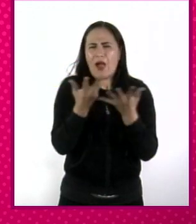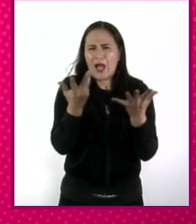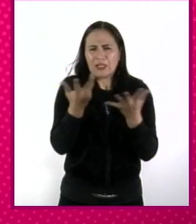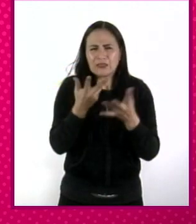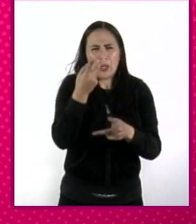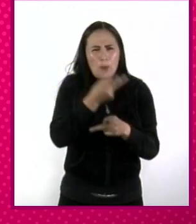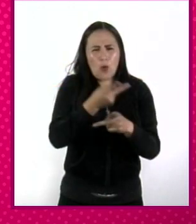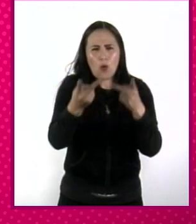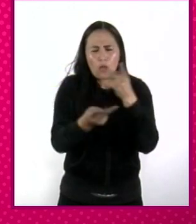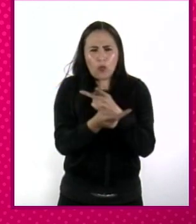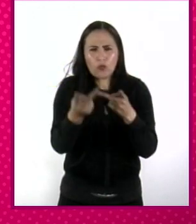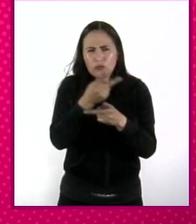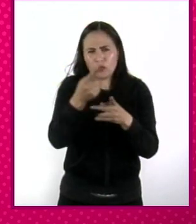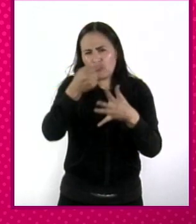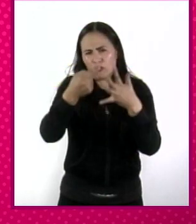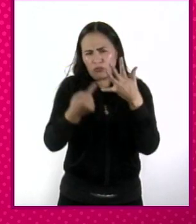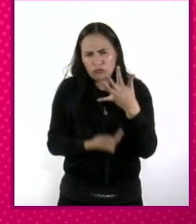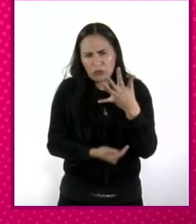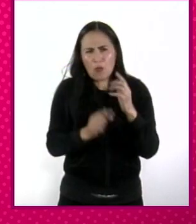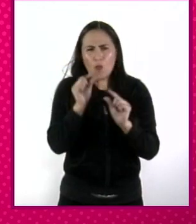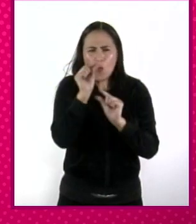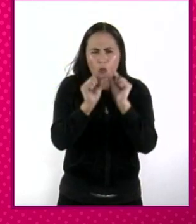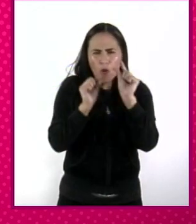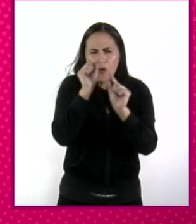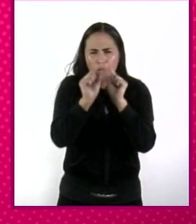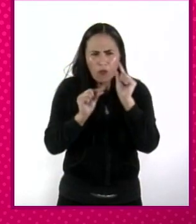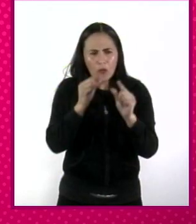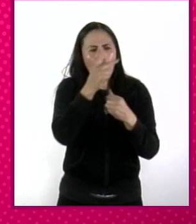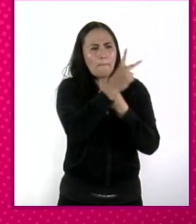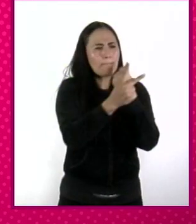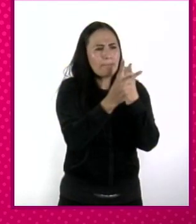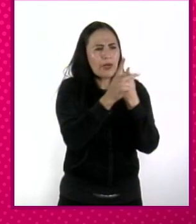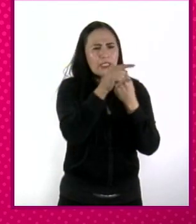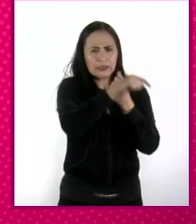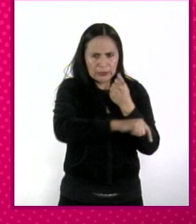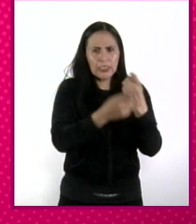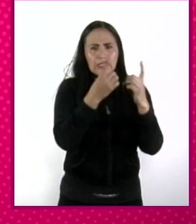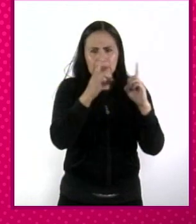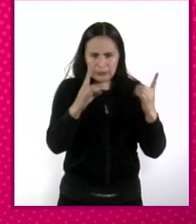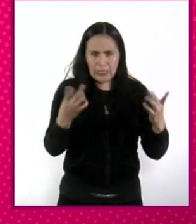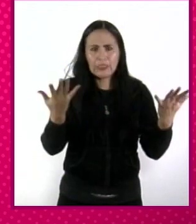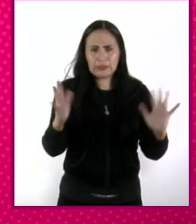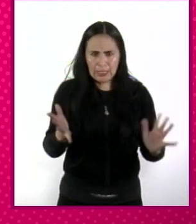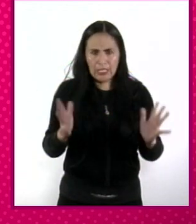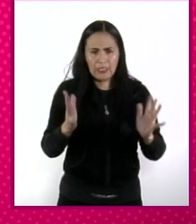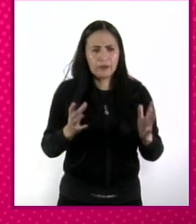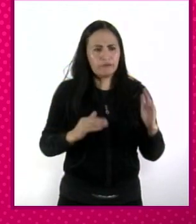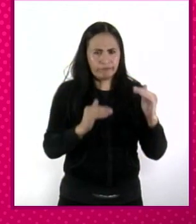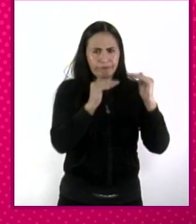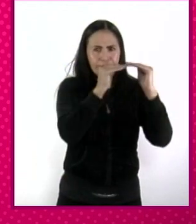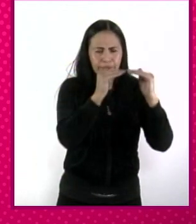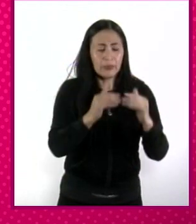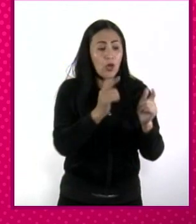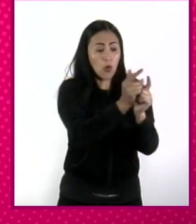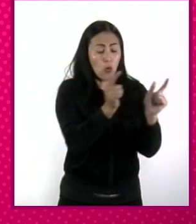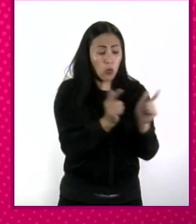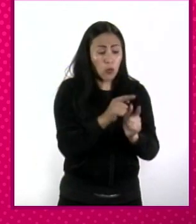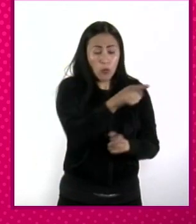producción de ciertos elementos, los está acercando a los países industrializados. Entonces, las clases obreras se vuelven un factor muy